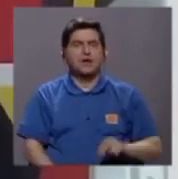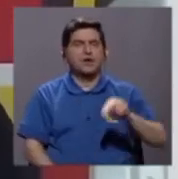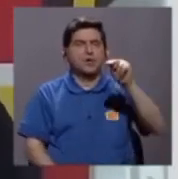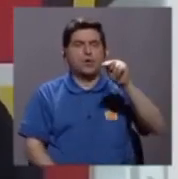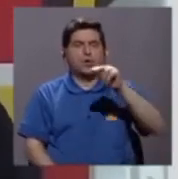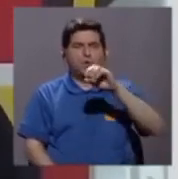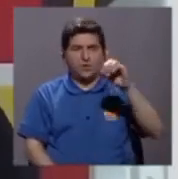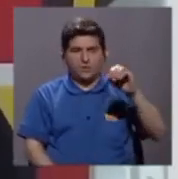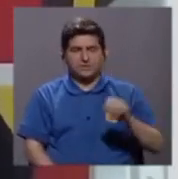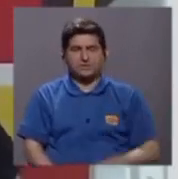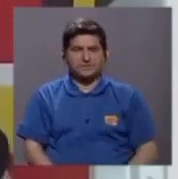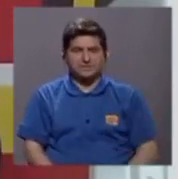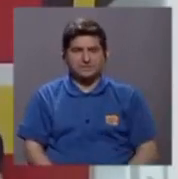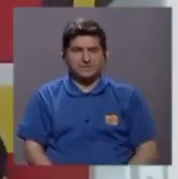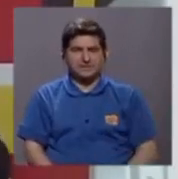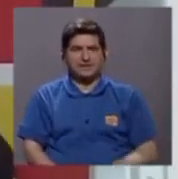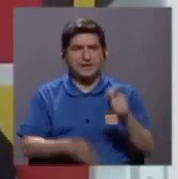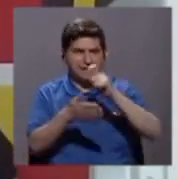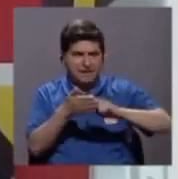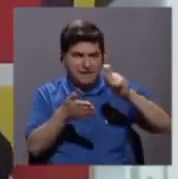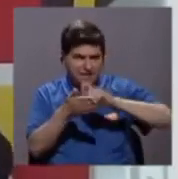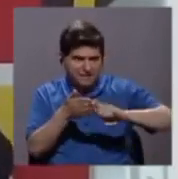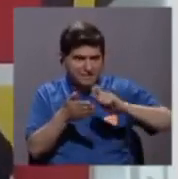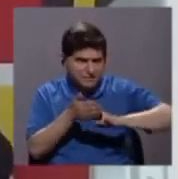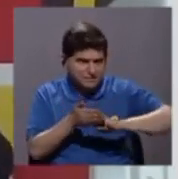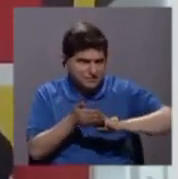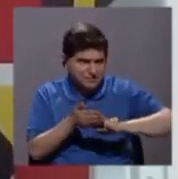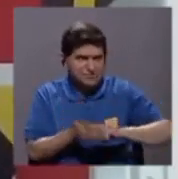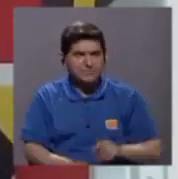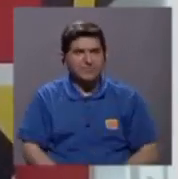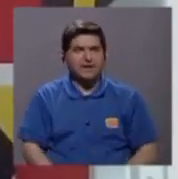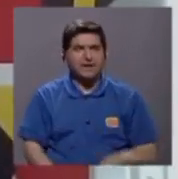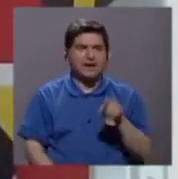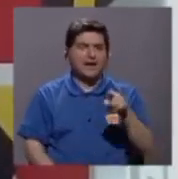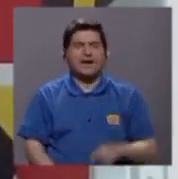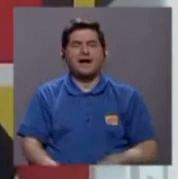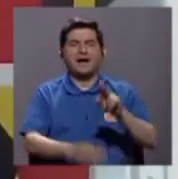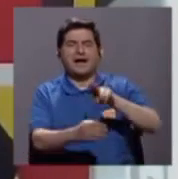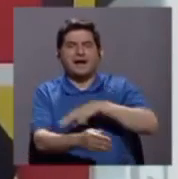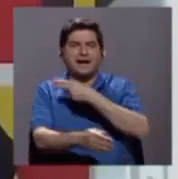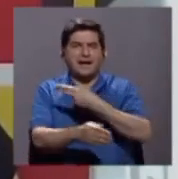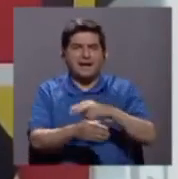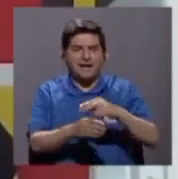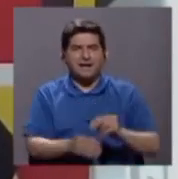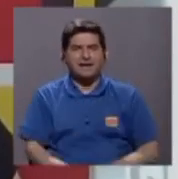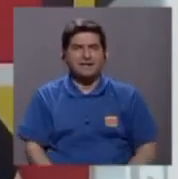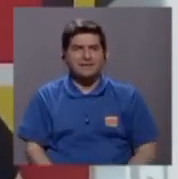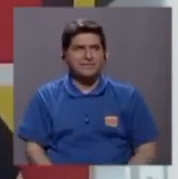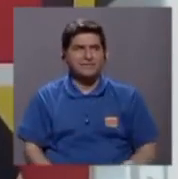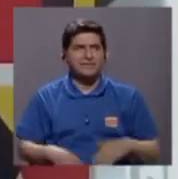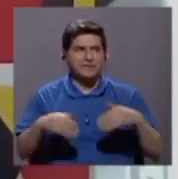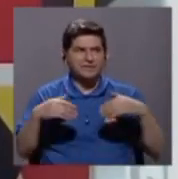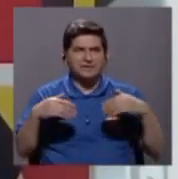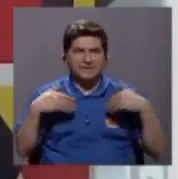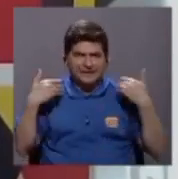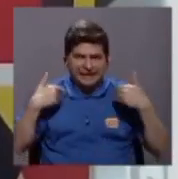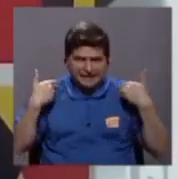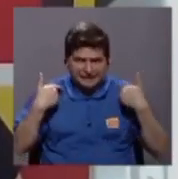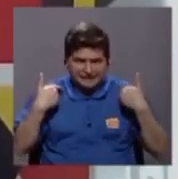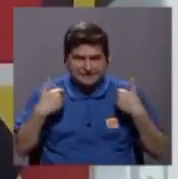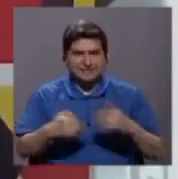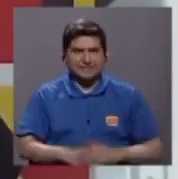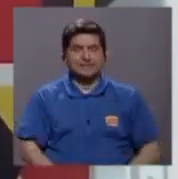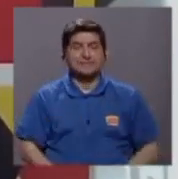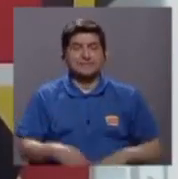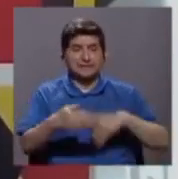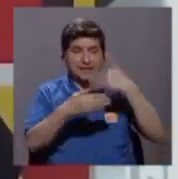nosotros hemos cantado en la escuela la Ode de la Alegría y Ode an die Freude. que después